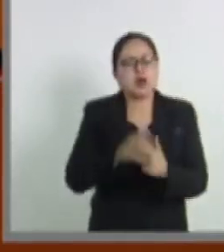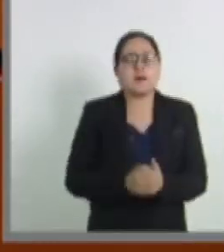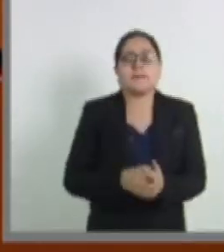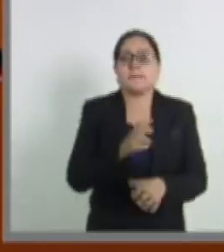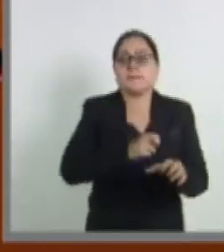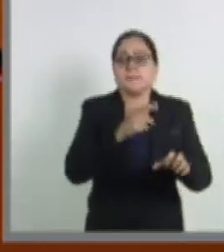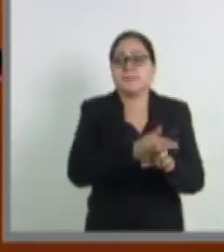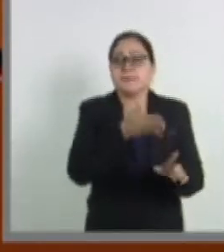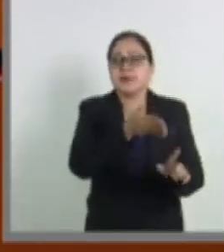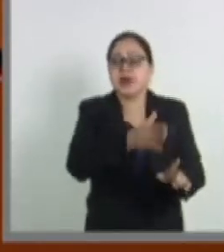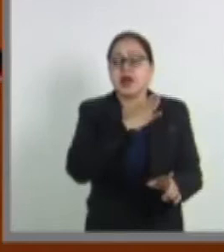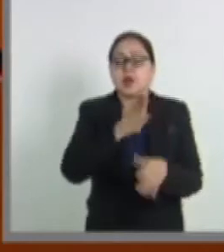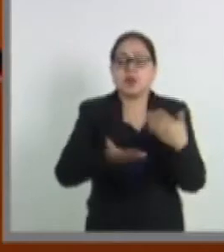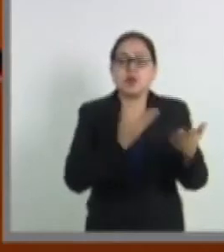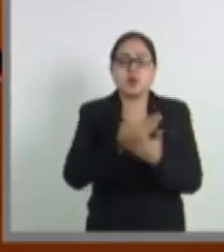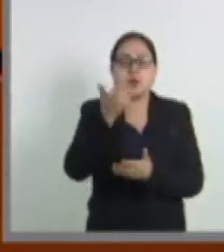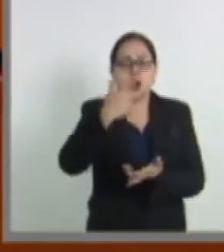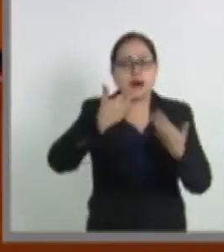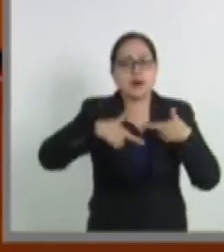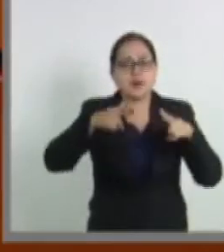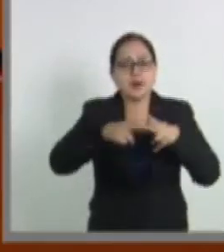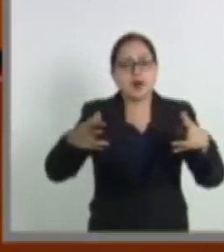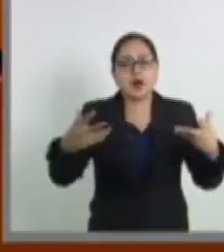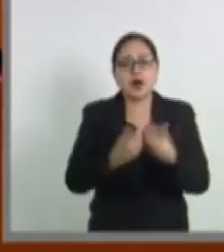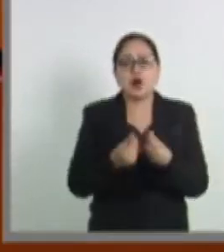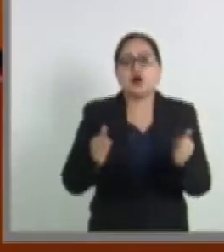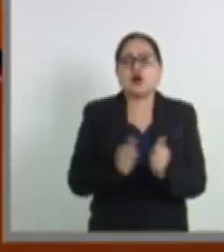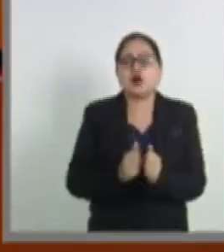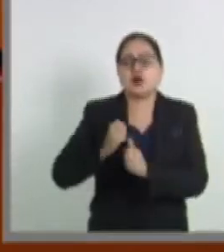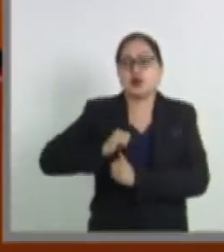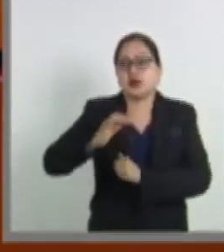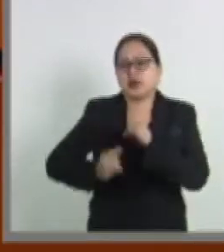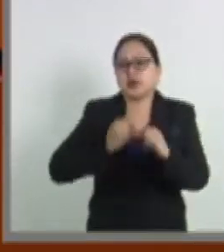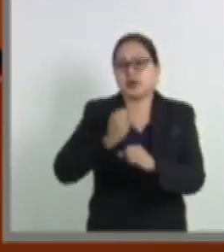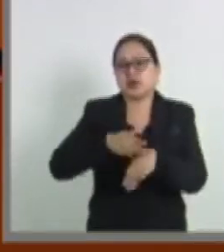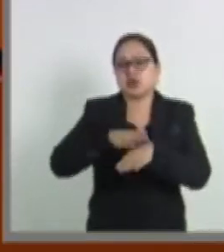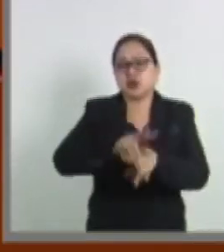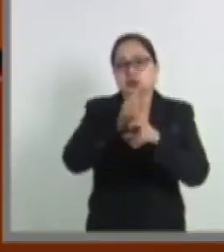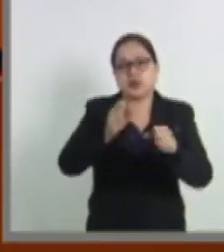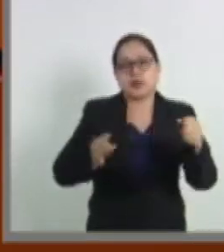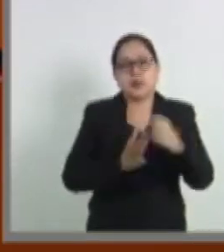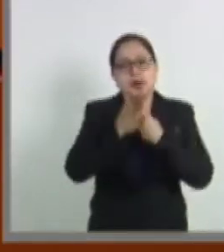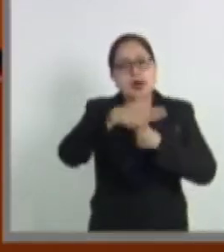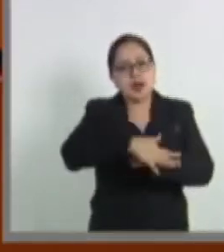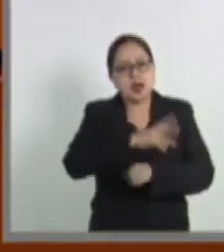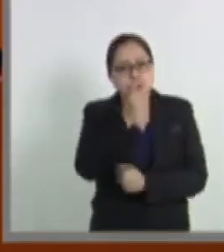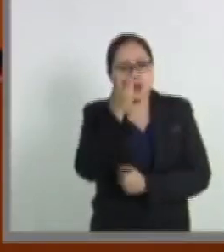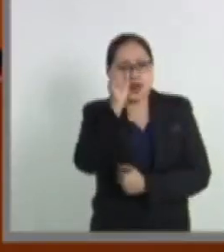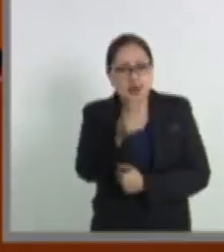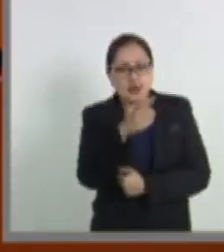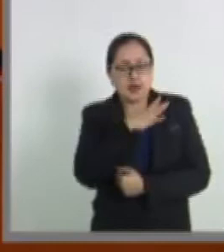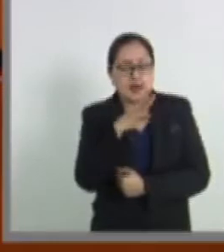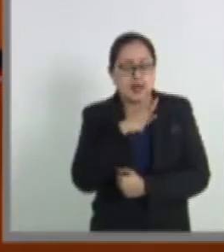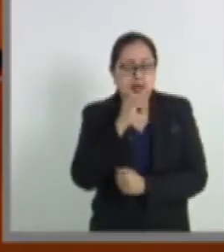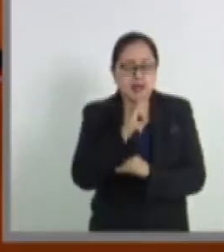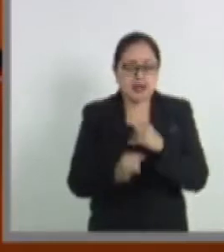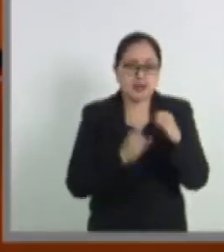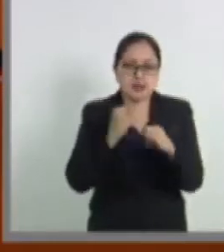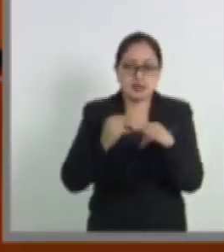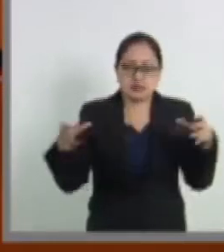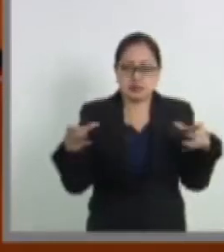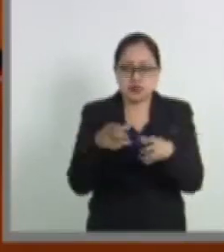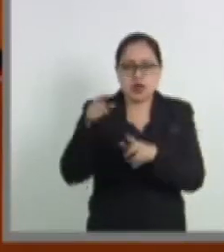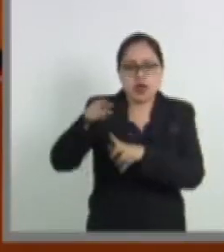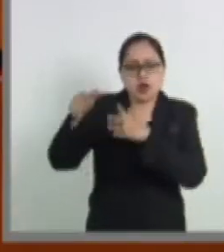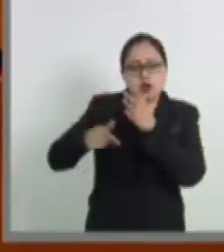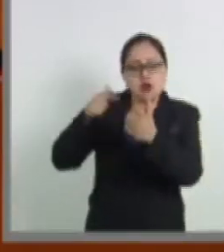embajador también ha sido propuesto para representarnos ante la Autoridad Internacional de los Fondos Marinos, que es una organización internacional establecida